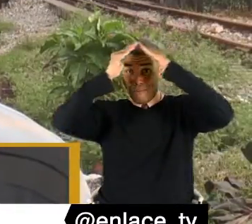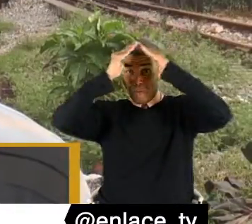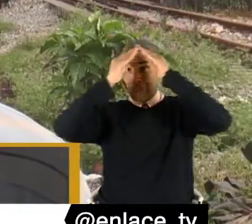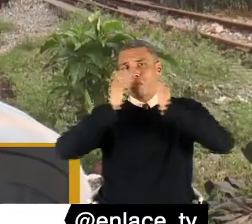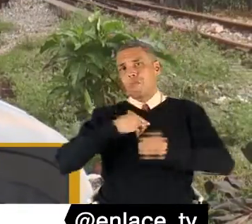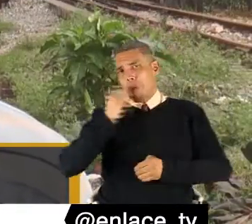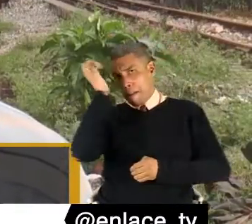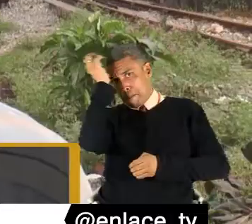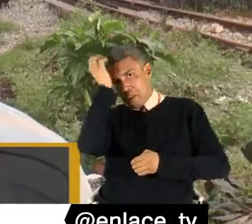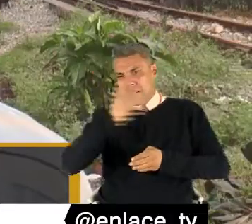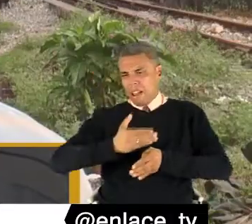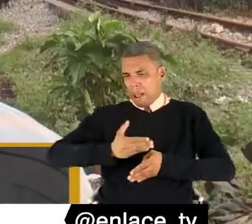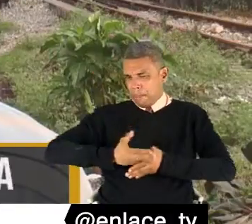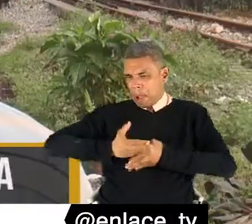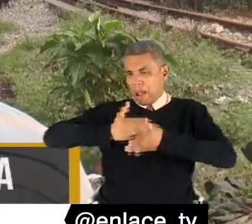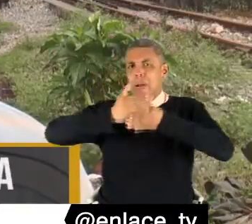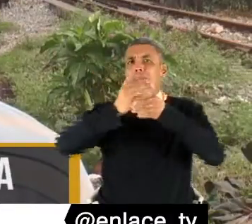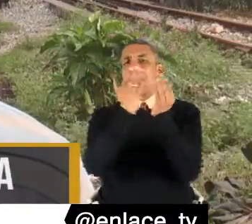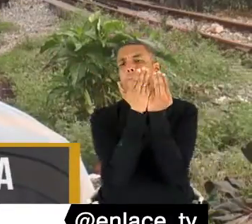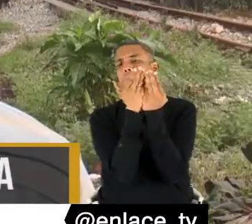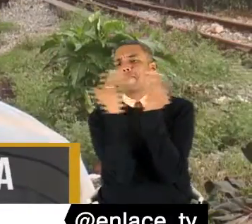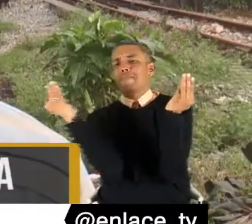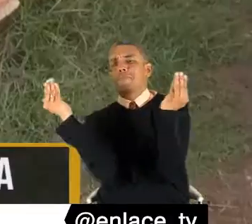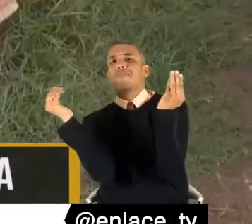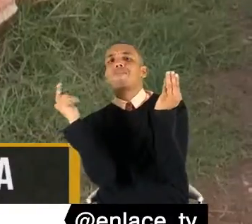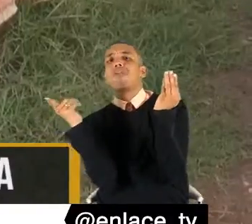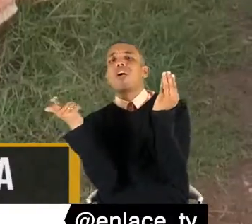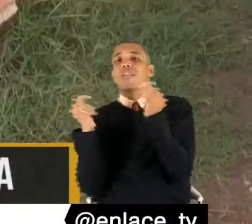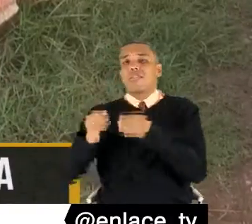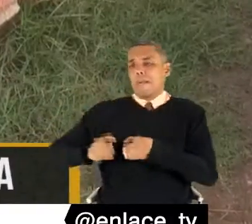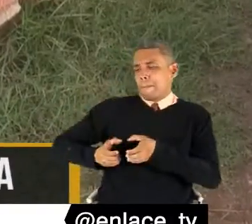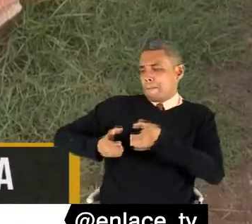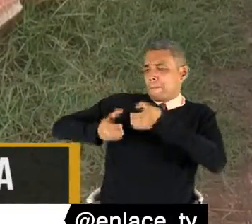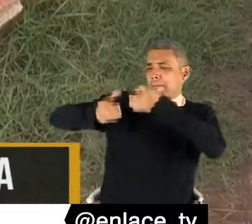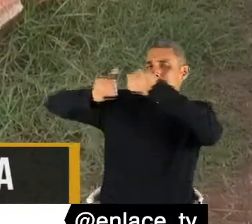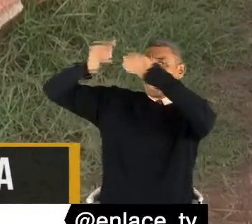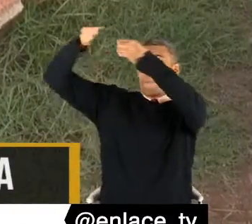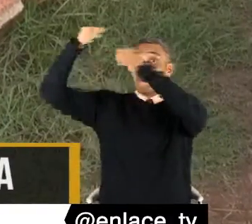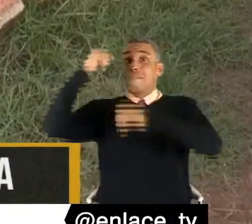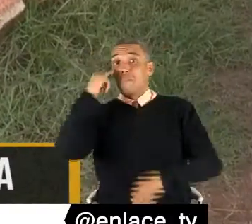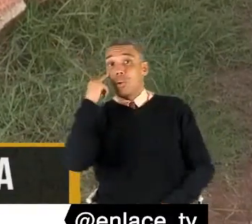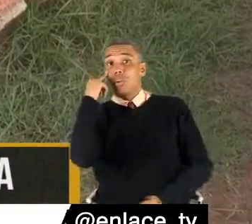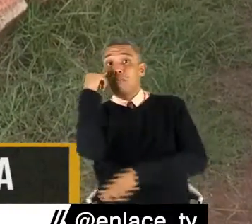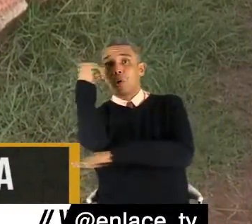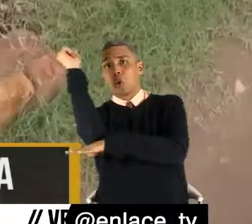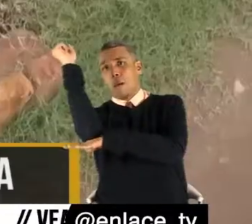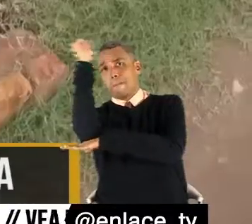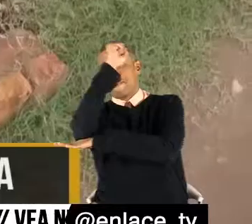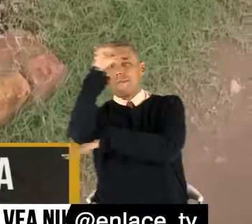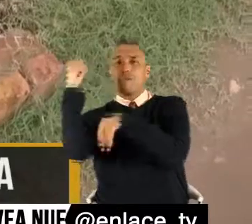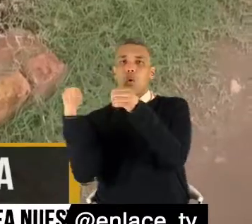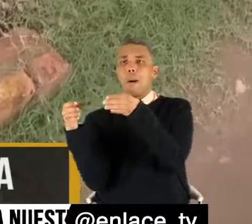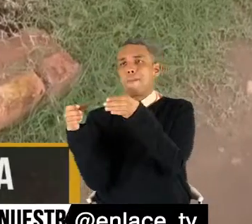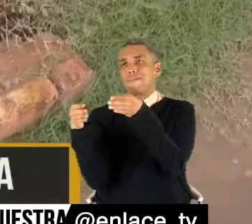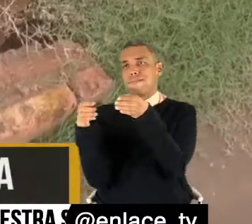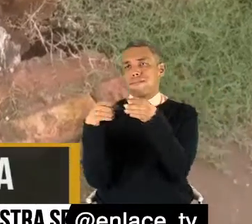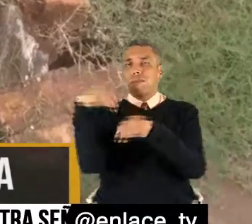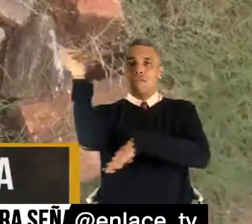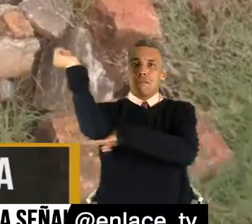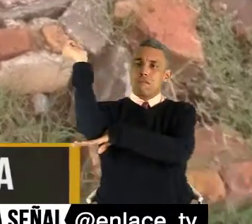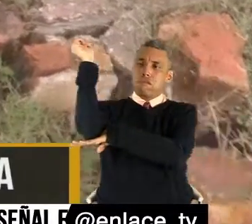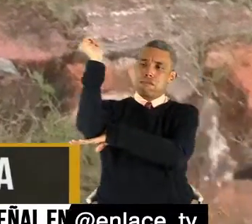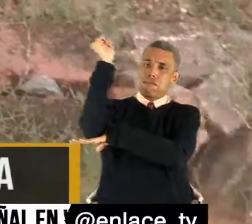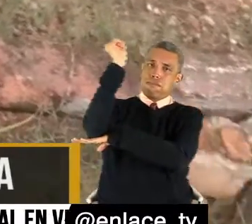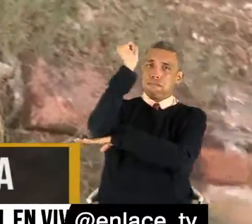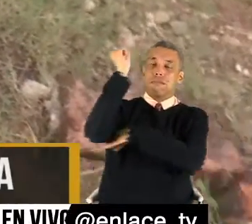guindado de las cuerdas. Agradezca que no me tumbó la casa, y yo fui ratificadora que hablé con el